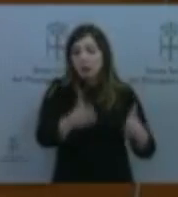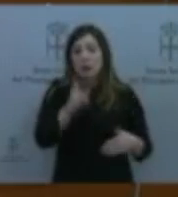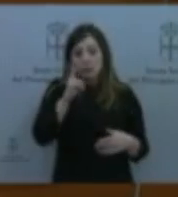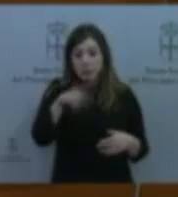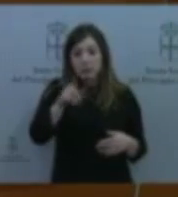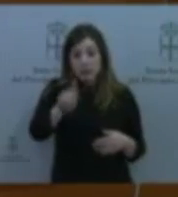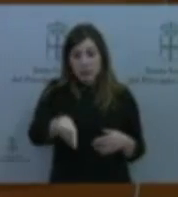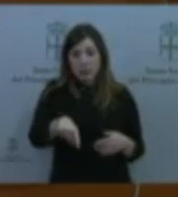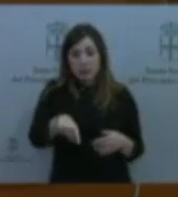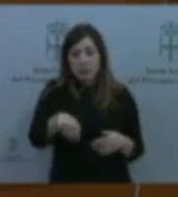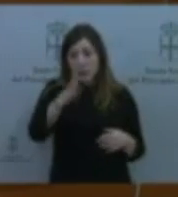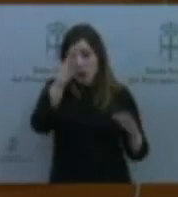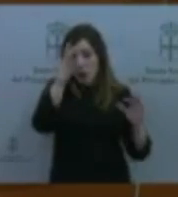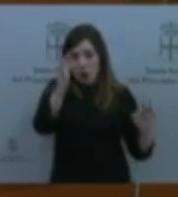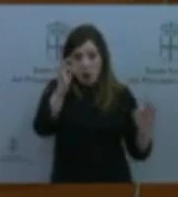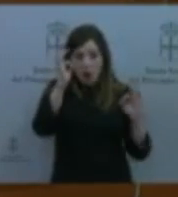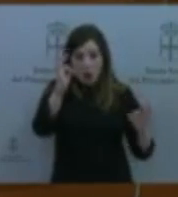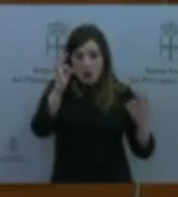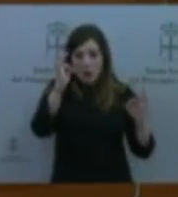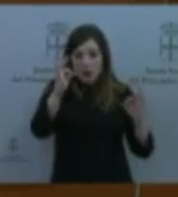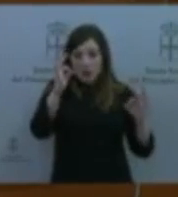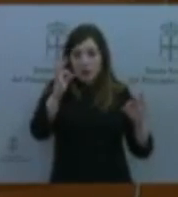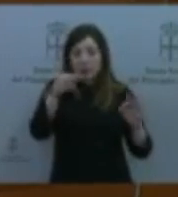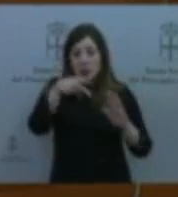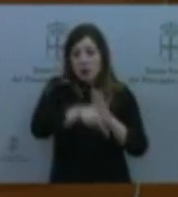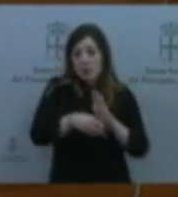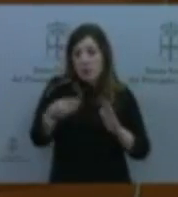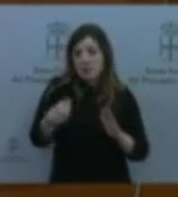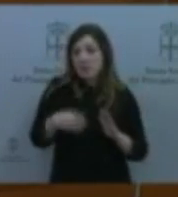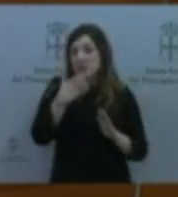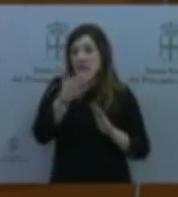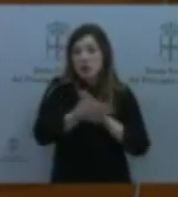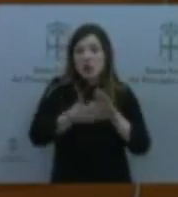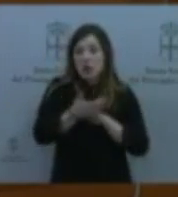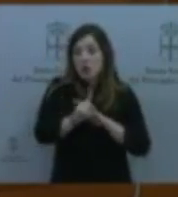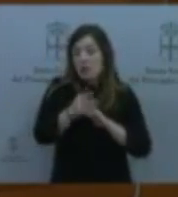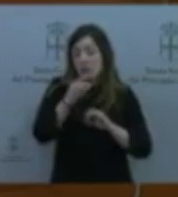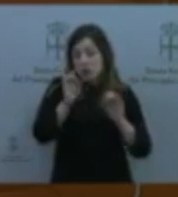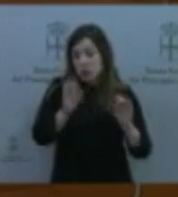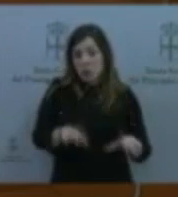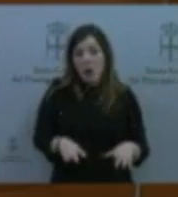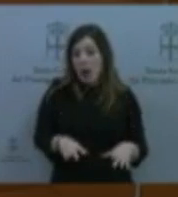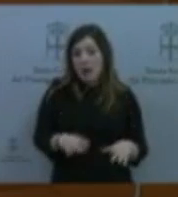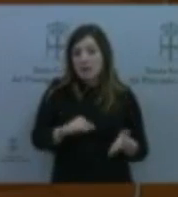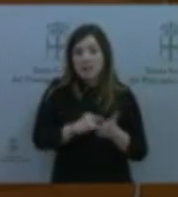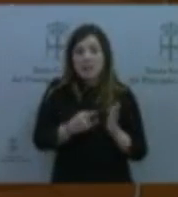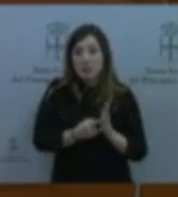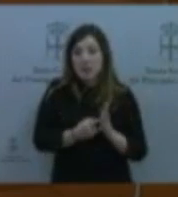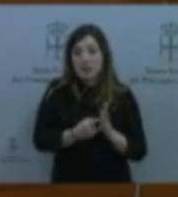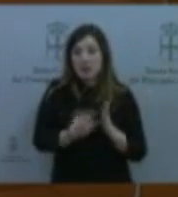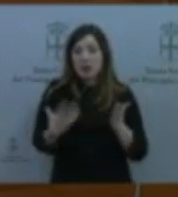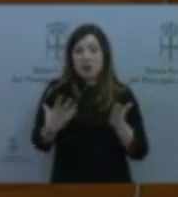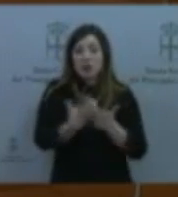misma norma, que si no hablamos el mismo lenguaje todos los sistemas, los 17 comunidades autónomas del Estado